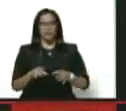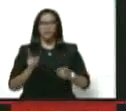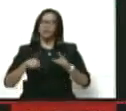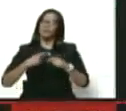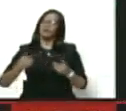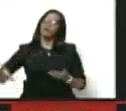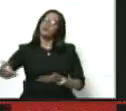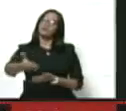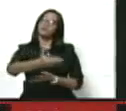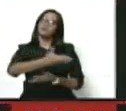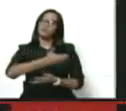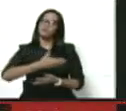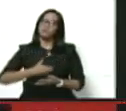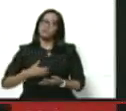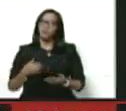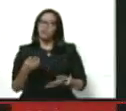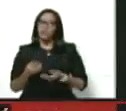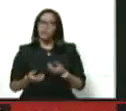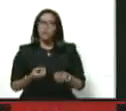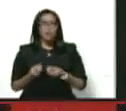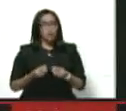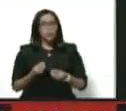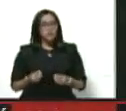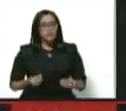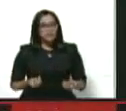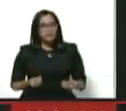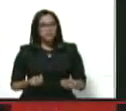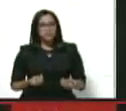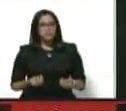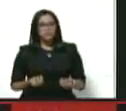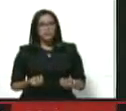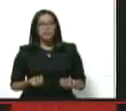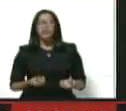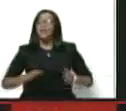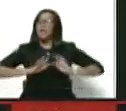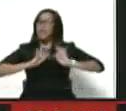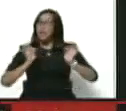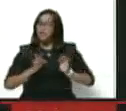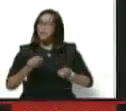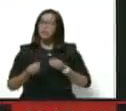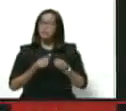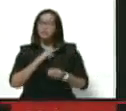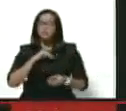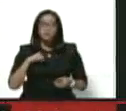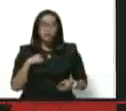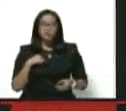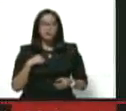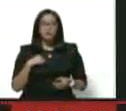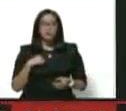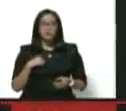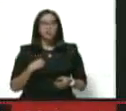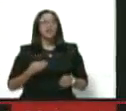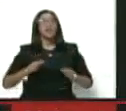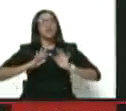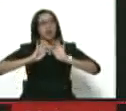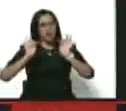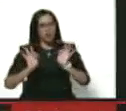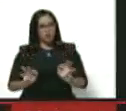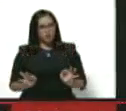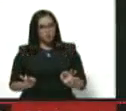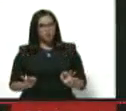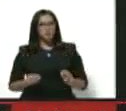recogemos. ¿Y cómo se llama ese método? El método que aplicamos nosotros, el método